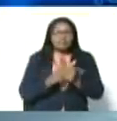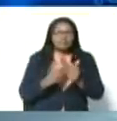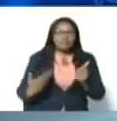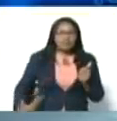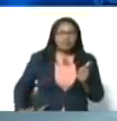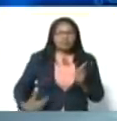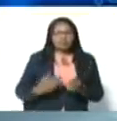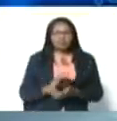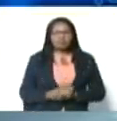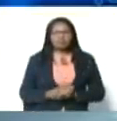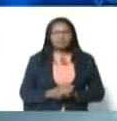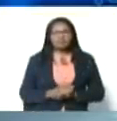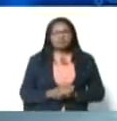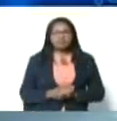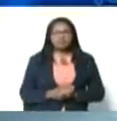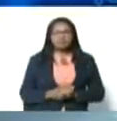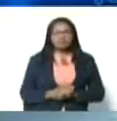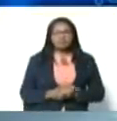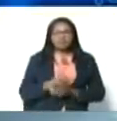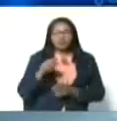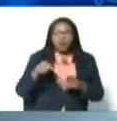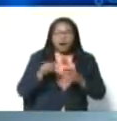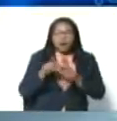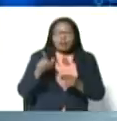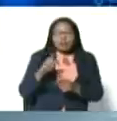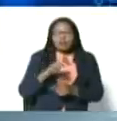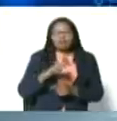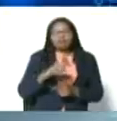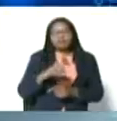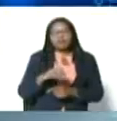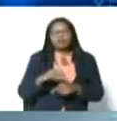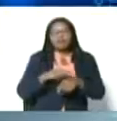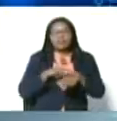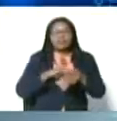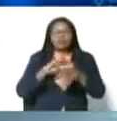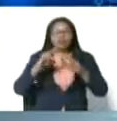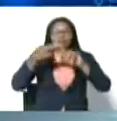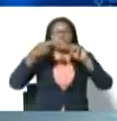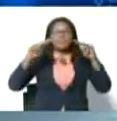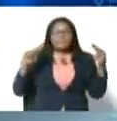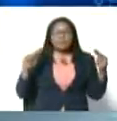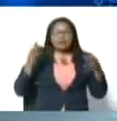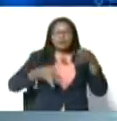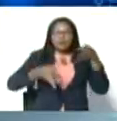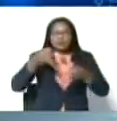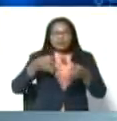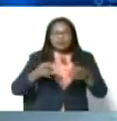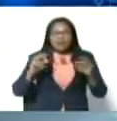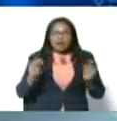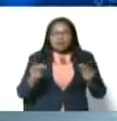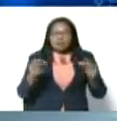Señora almirante en jefa, Carmen Teresa Meléndez, hoy es domingo, vamos a reactivarnos,